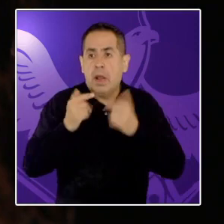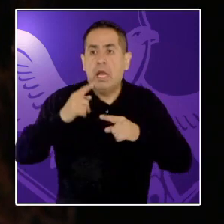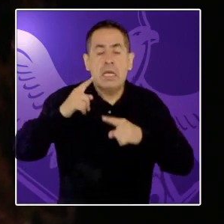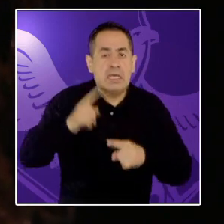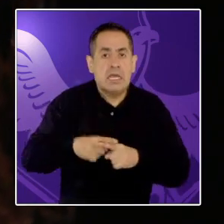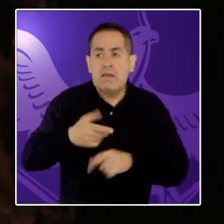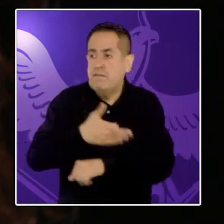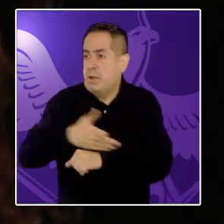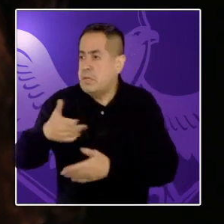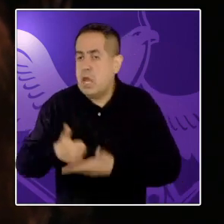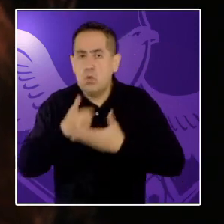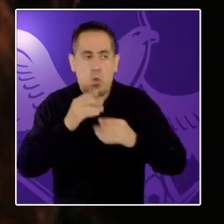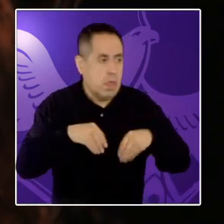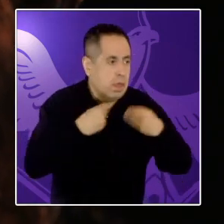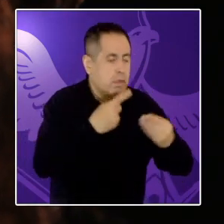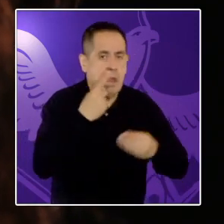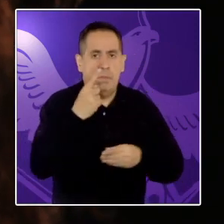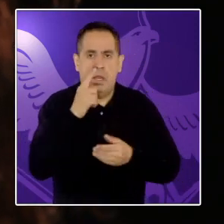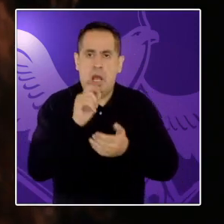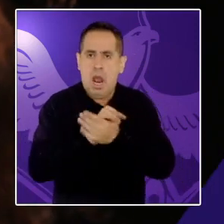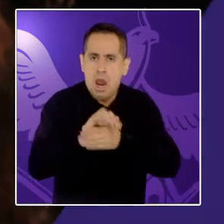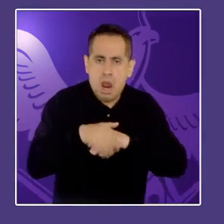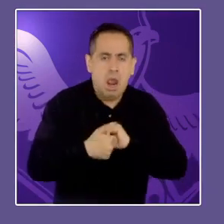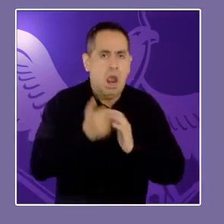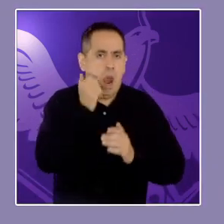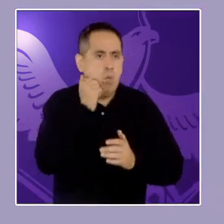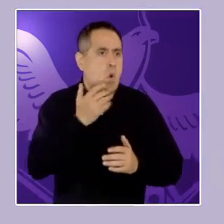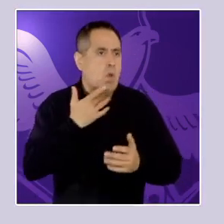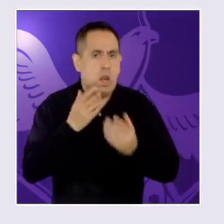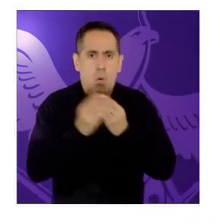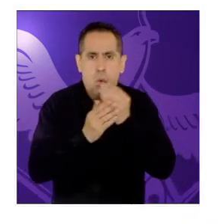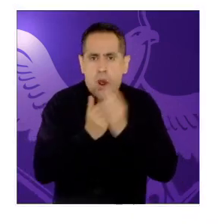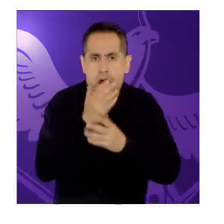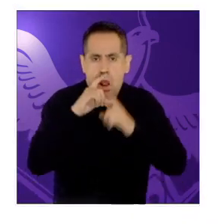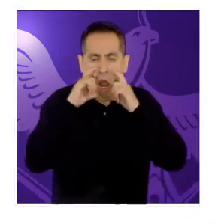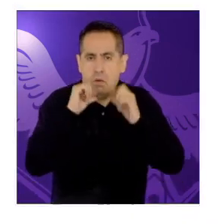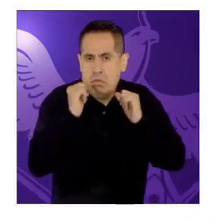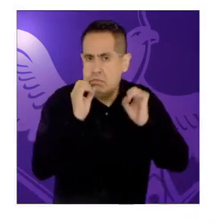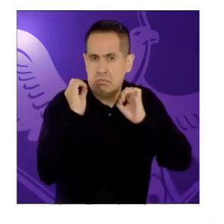les proporcionen artículos de primera necesidad para sus cuidados.